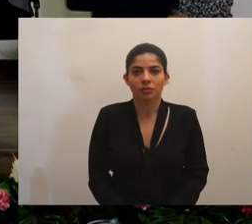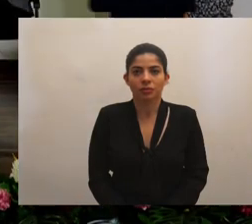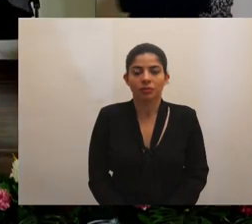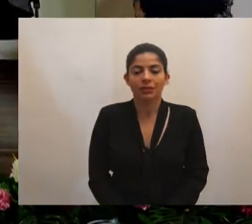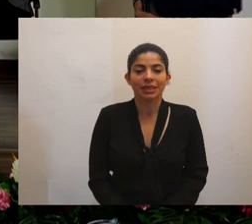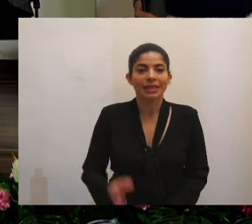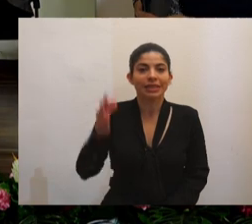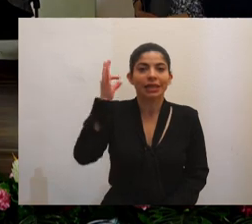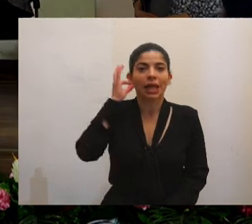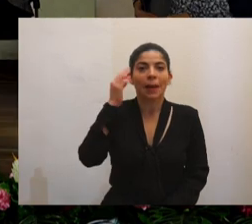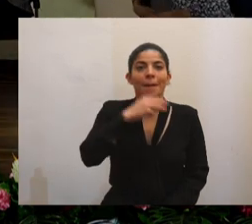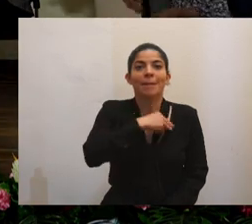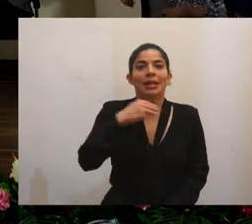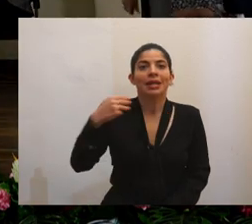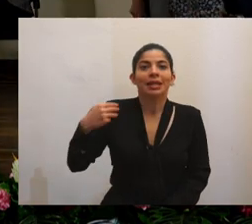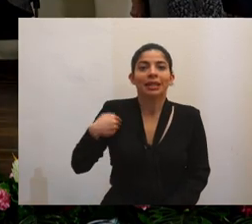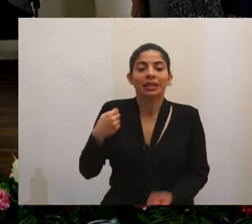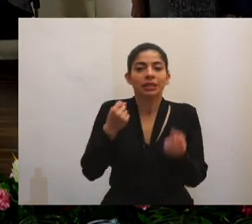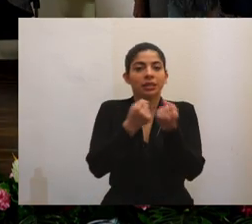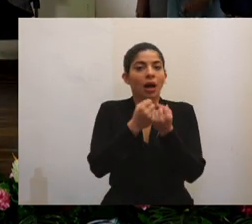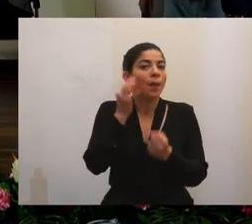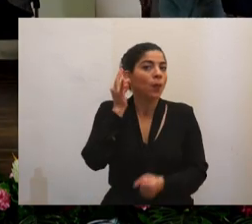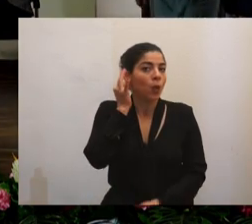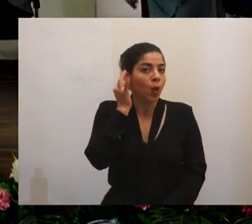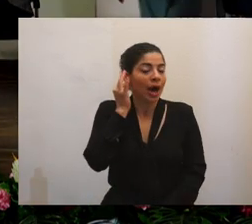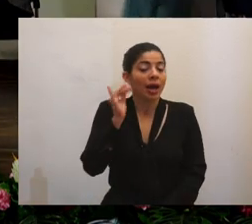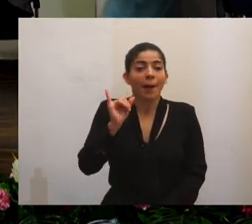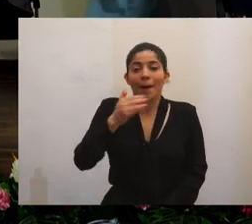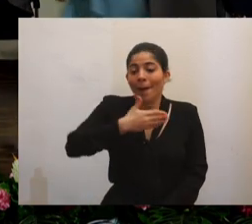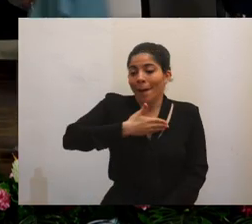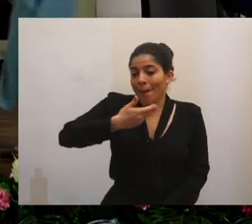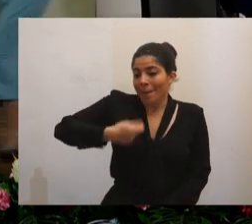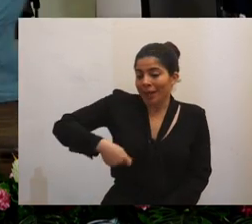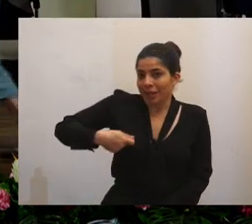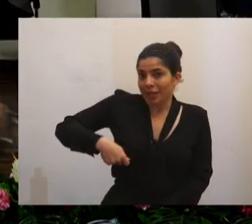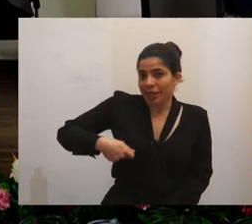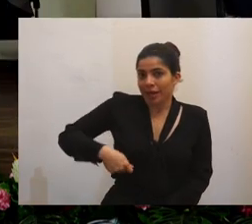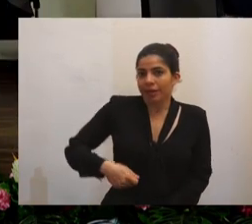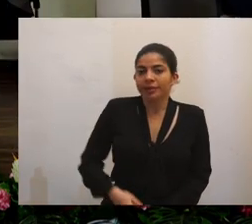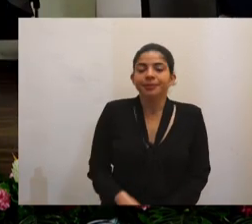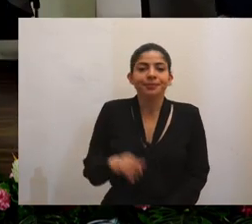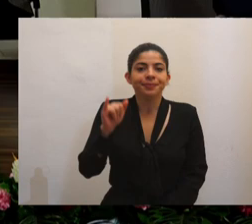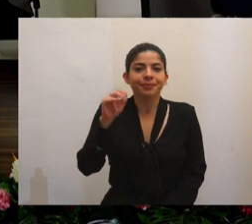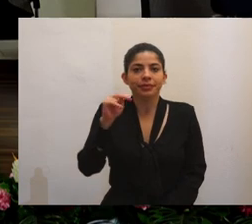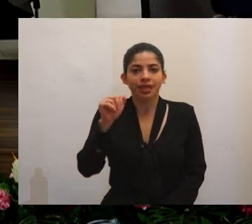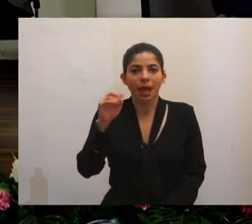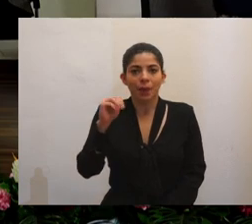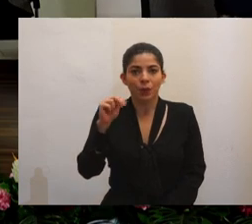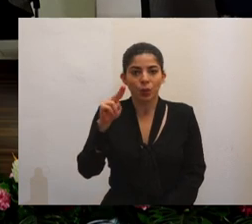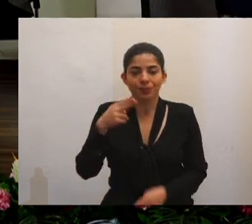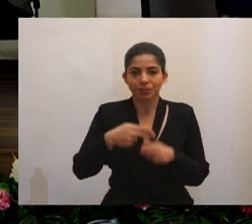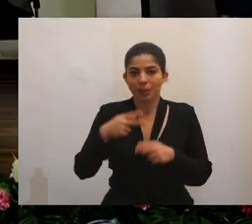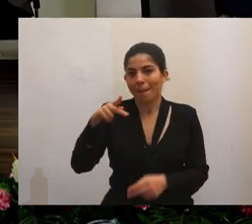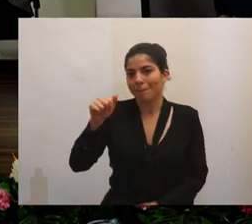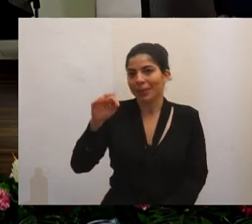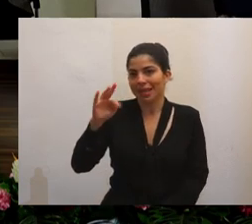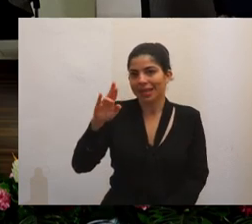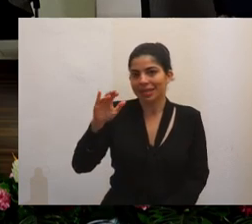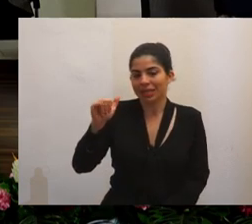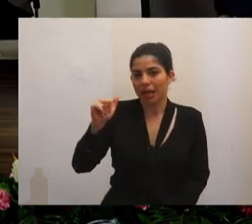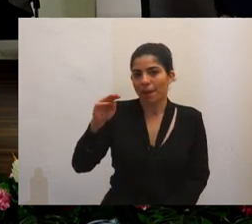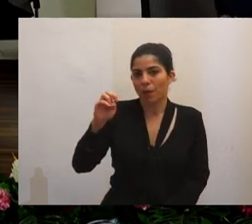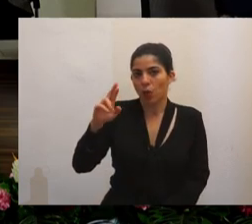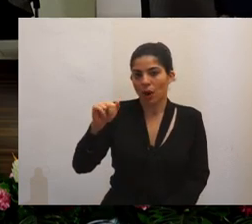La señora ministra de la Condición de la Mujer y presidenta ejecutiva del INAMU, doña Patricia Mora Castellanos,